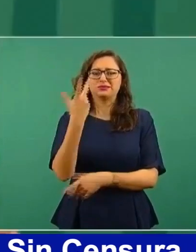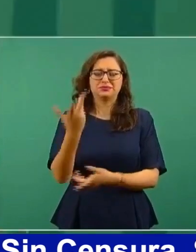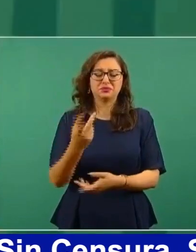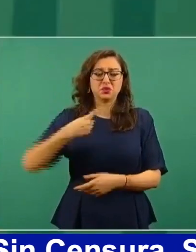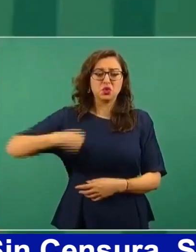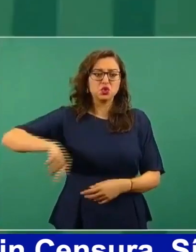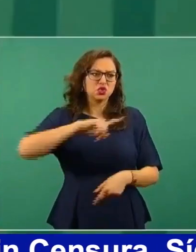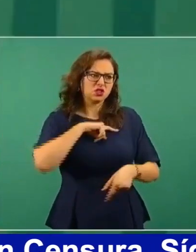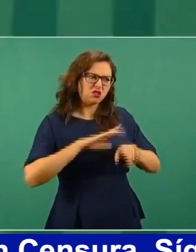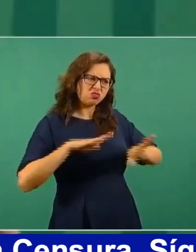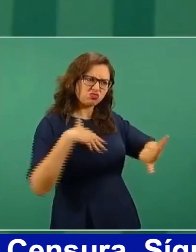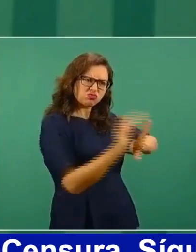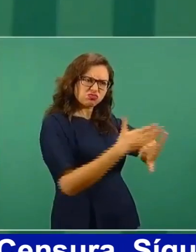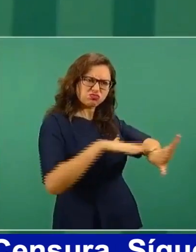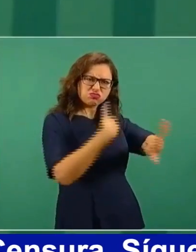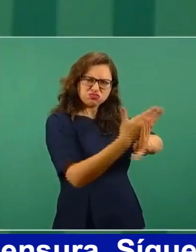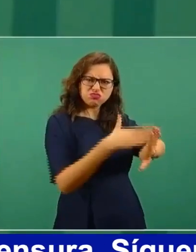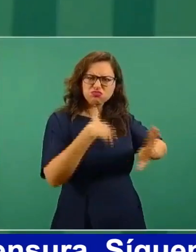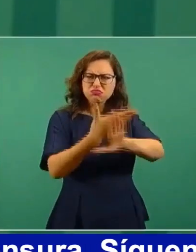perseguir a nadie,